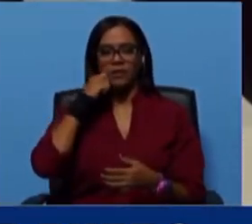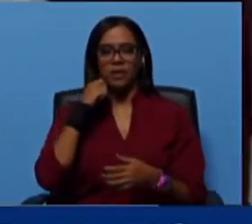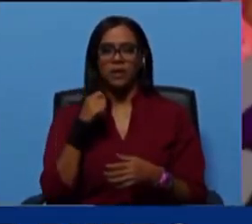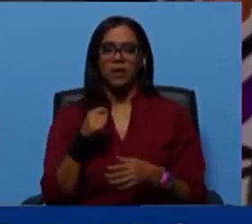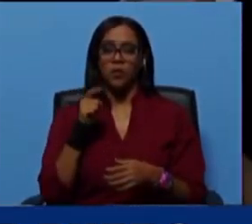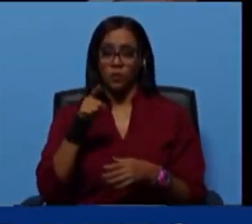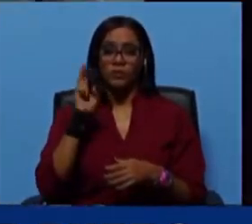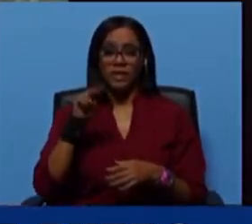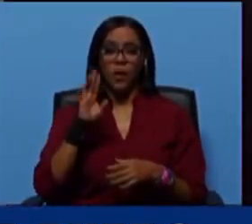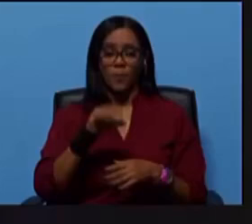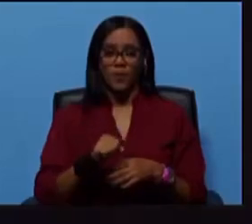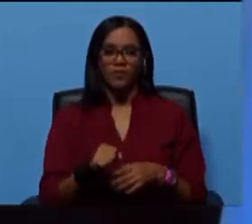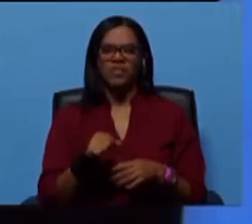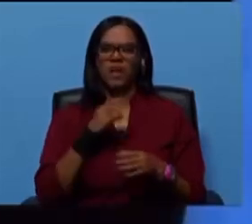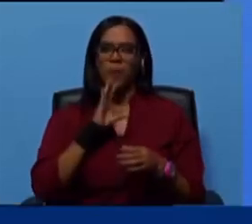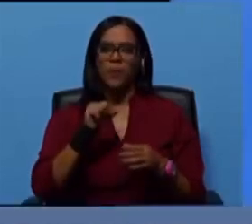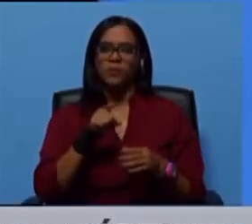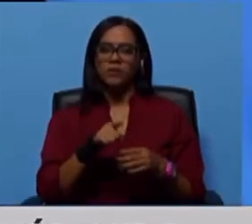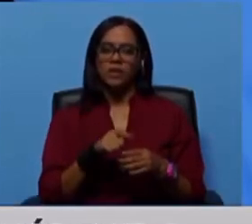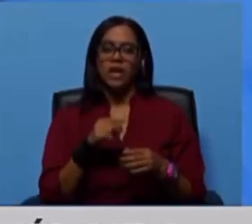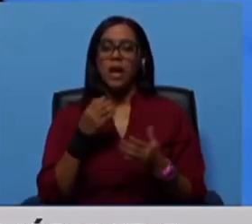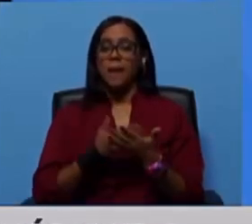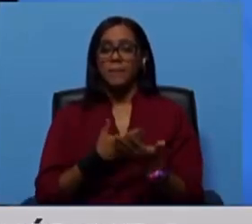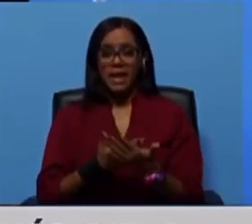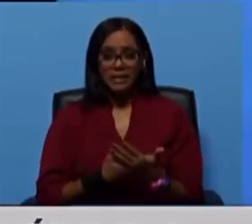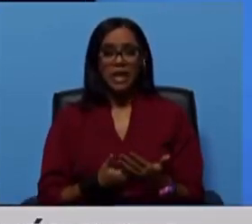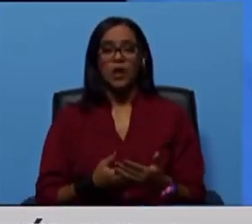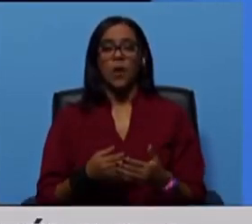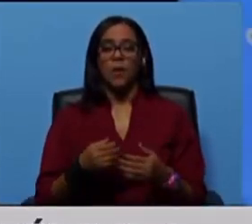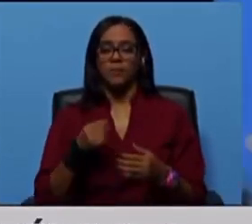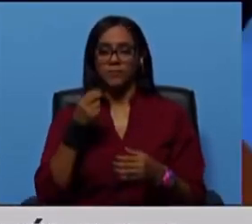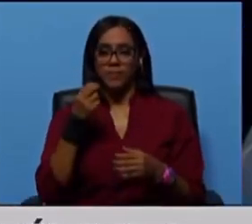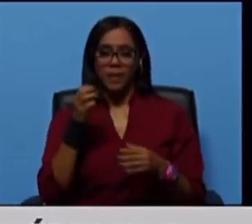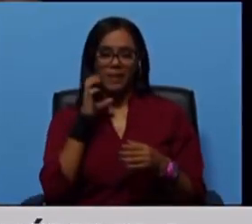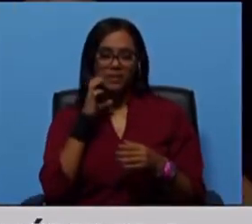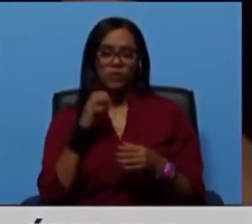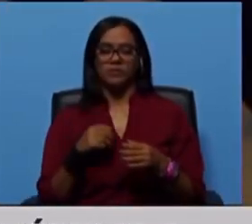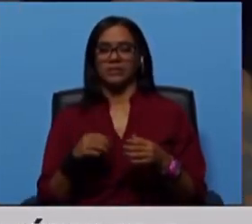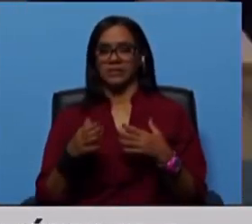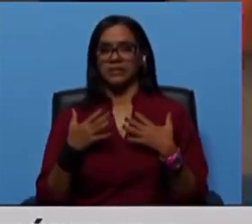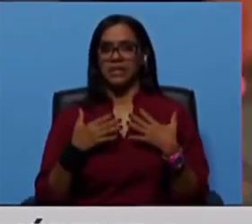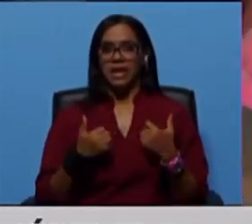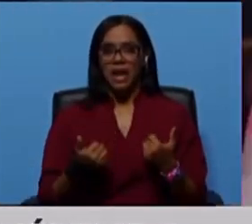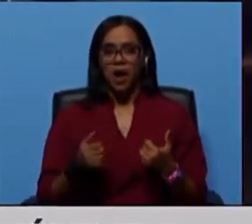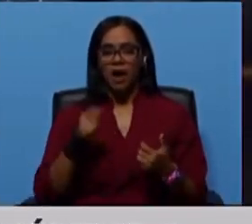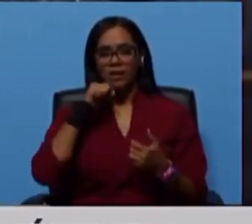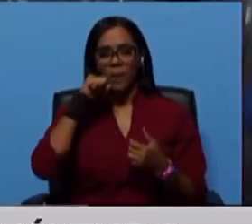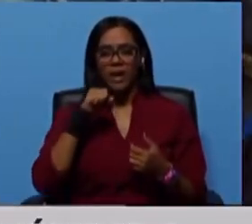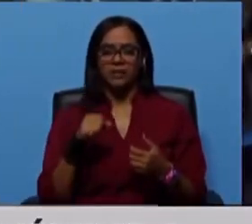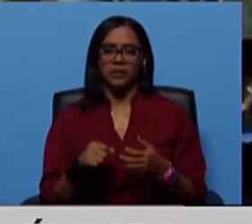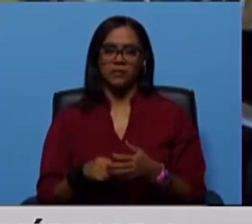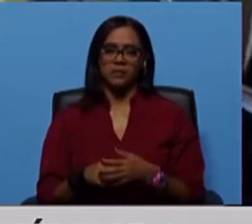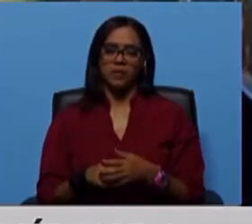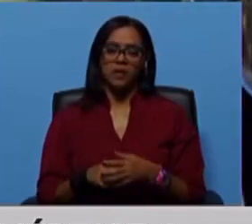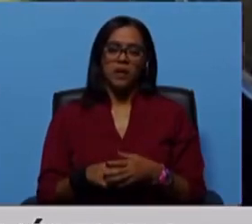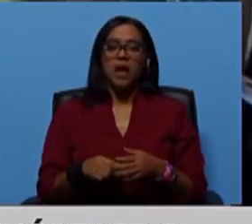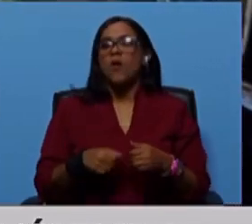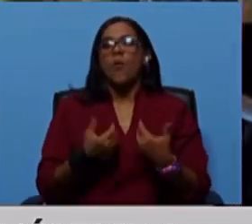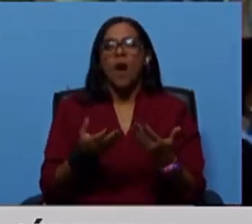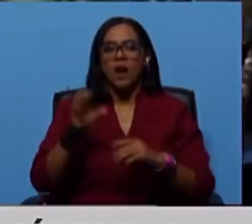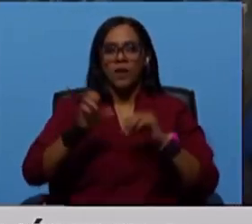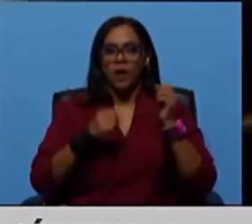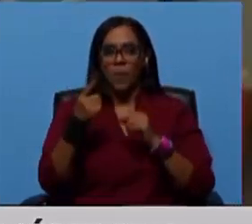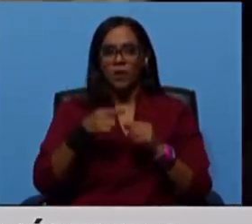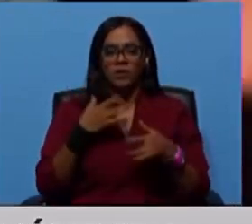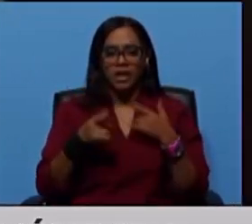Sí. ¿Qué compró usted? Plátano, pimentón, zanahoria, tomate. Ahora bien, ¿cuál es tu evaluación de esto? ¿Cómo lo percibes